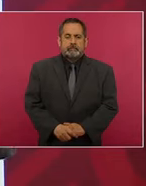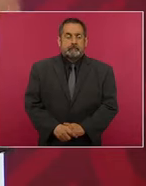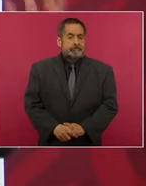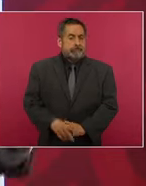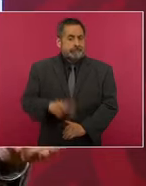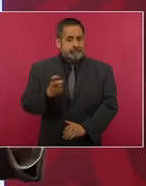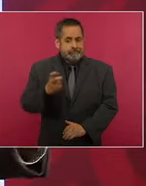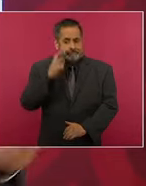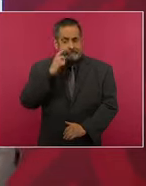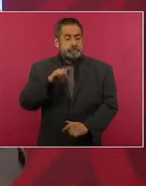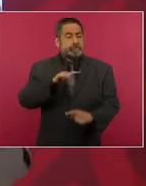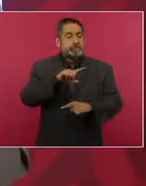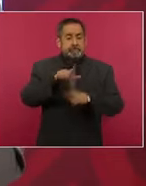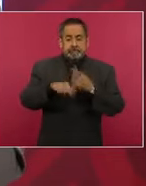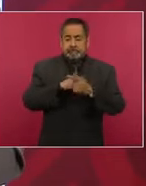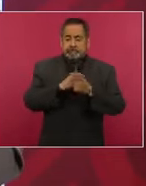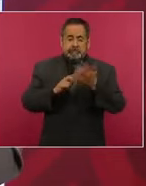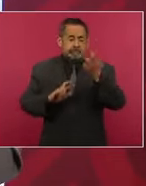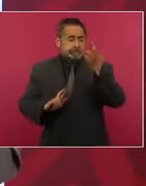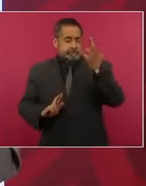Entonces, viene la revolución,